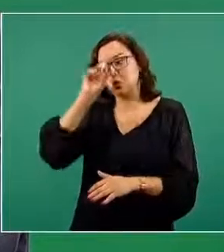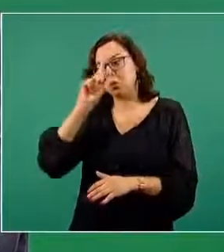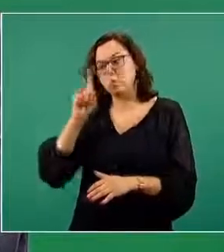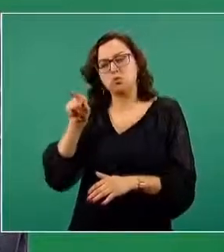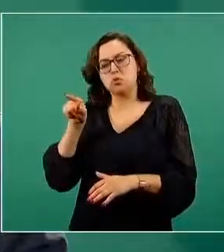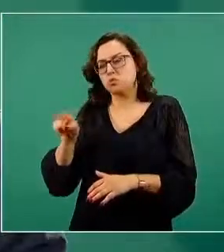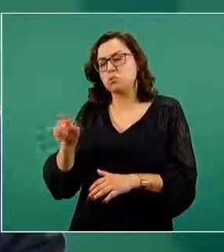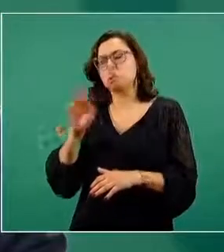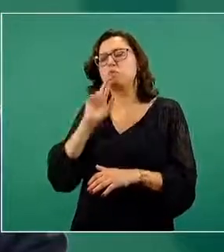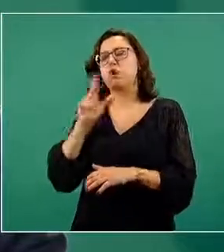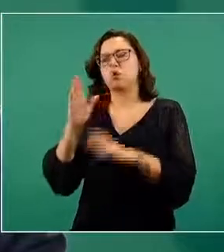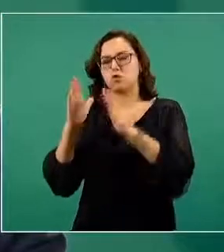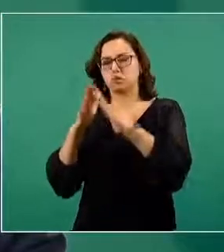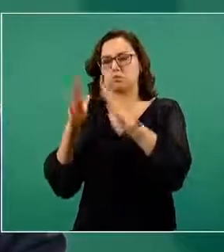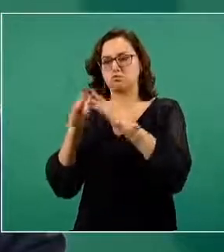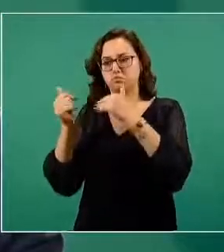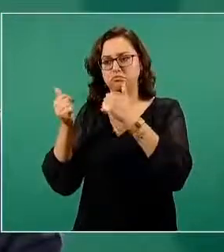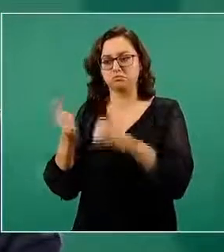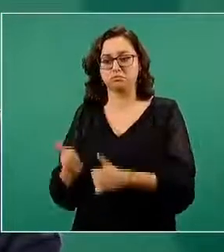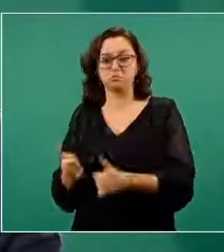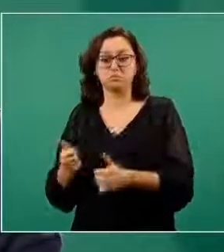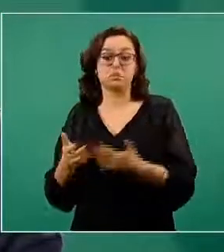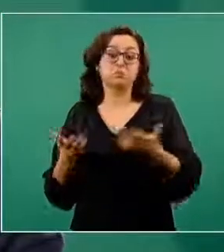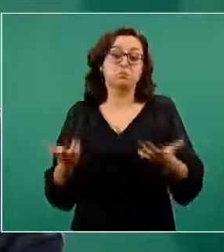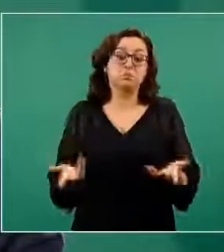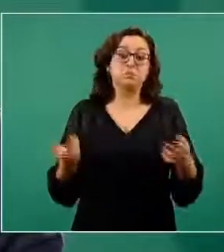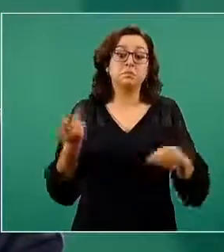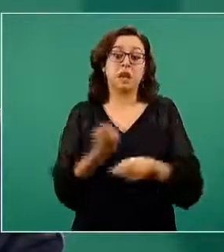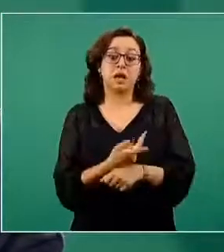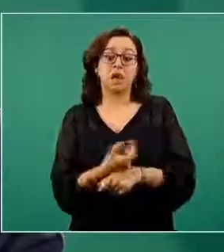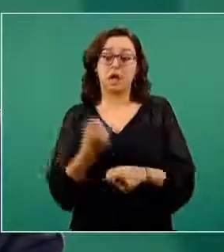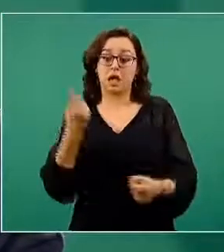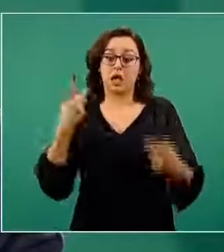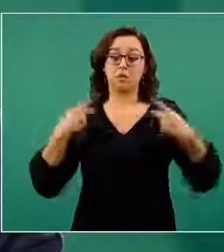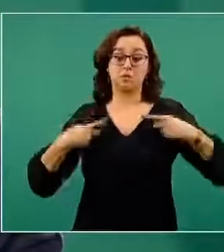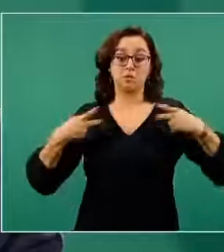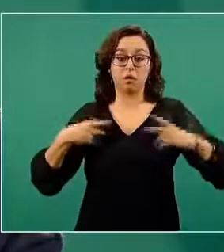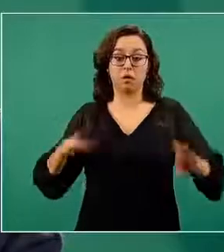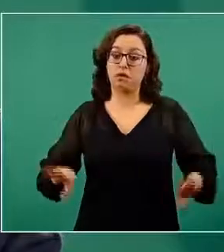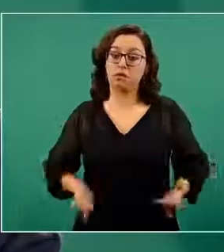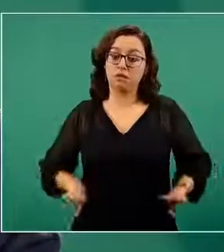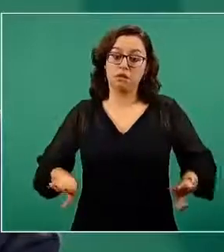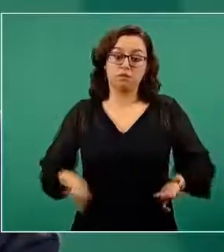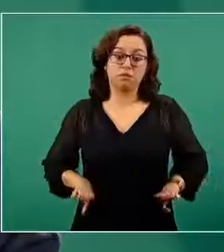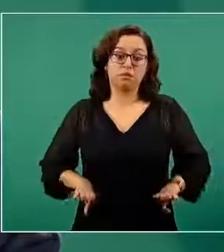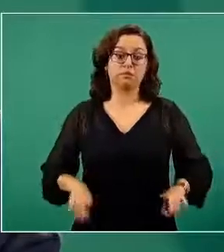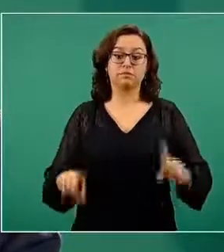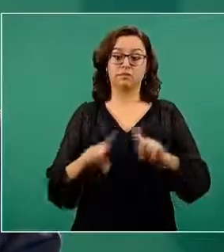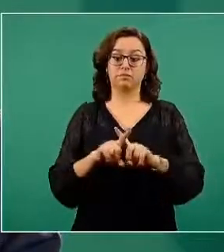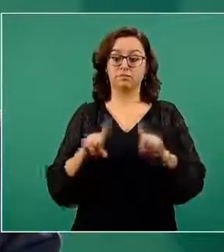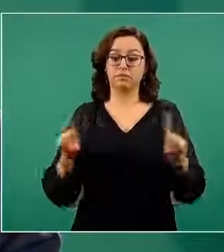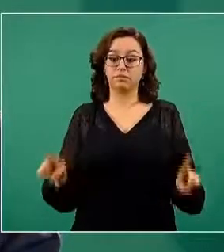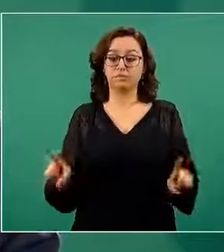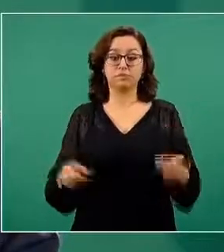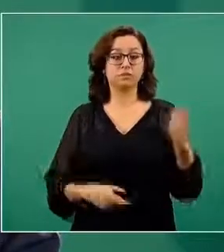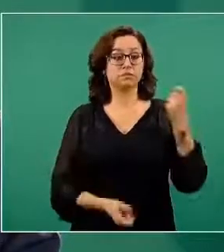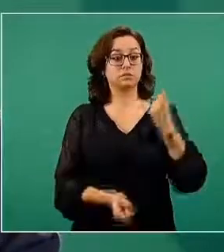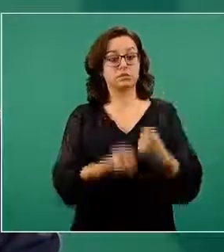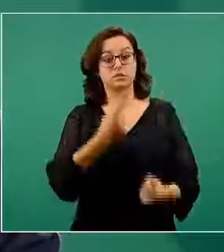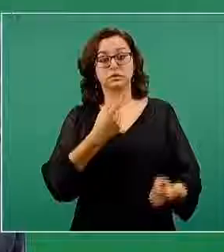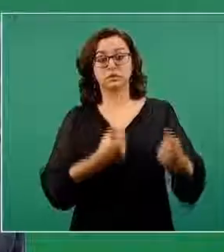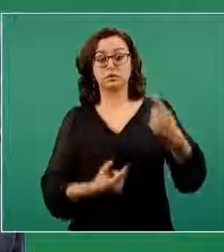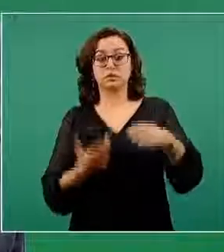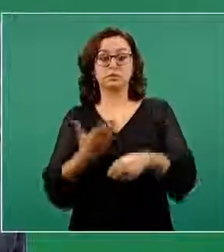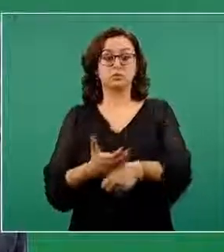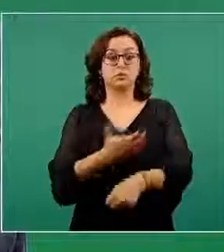trabajar. Y ahí vimos reacciones mixtas, vimos varias compañeras, compañeros, trabajadoras y trabajadores de la